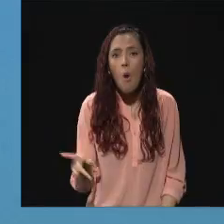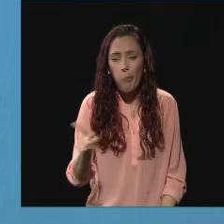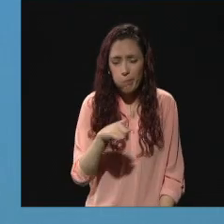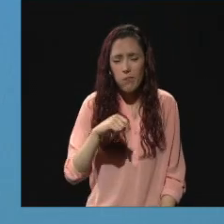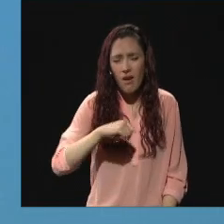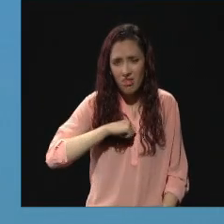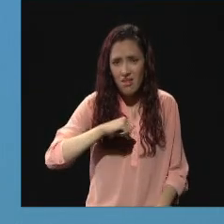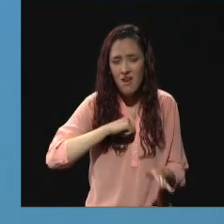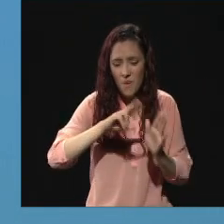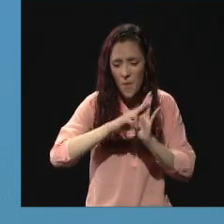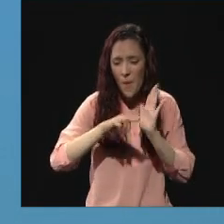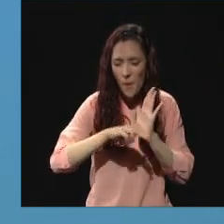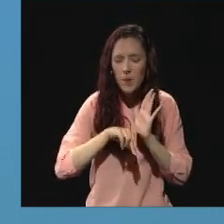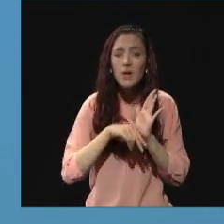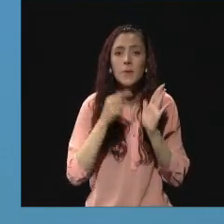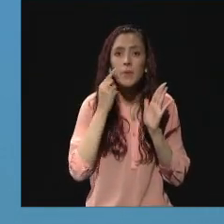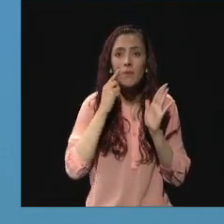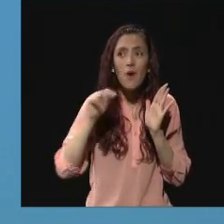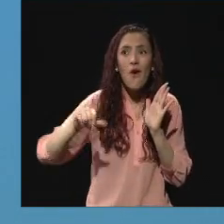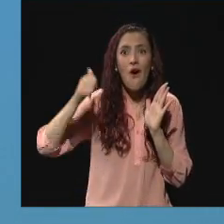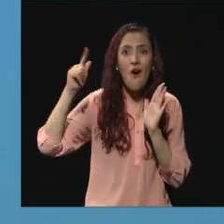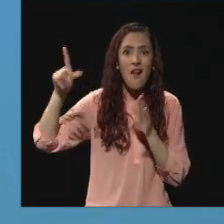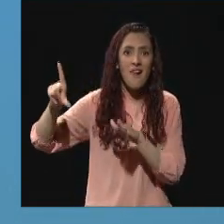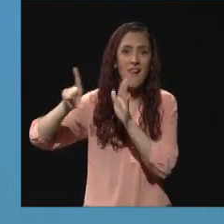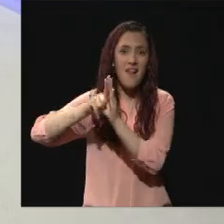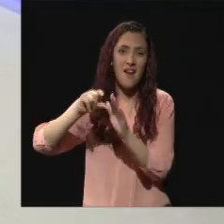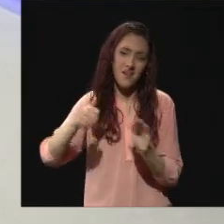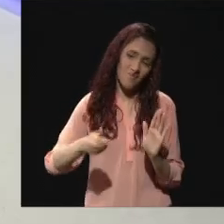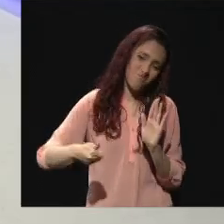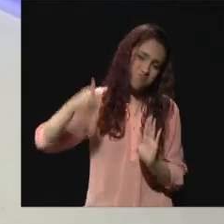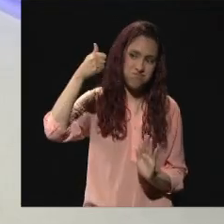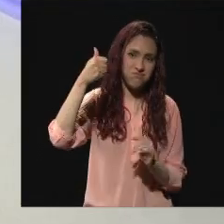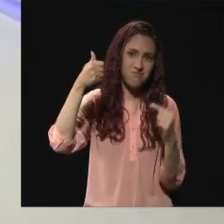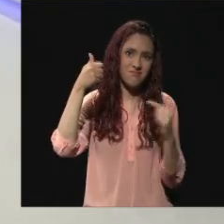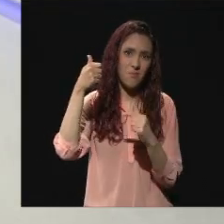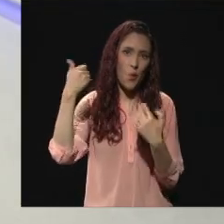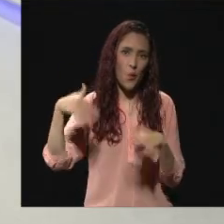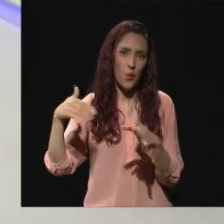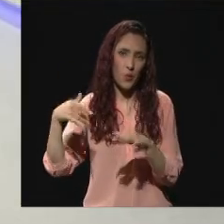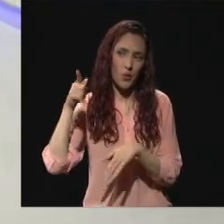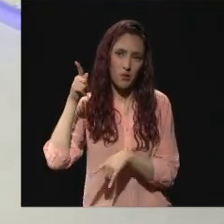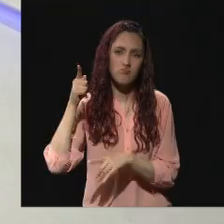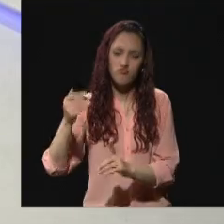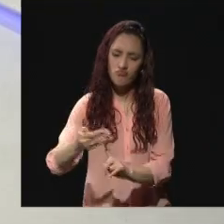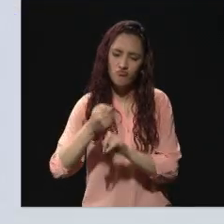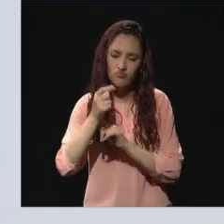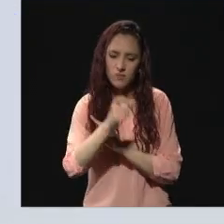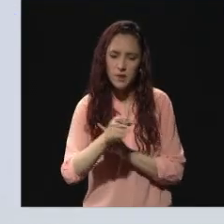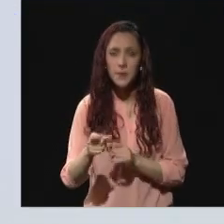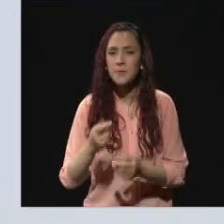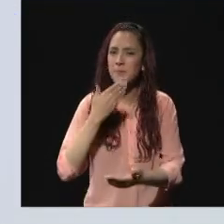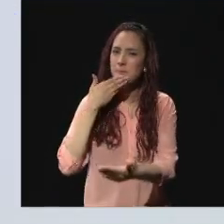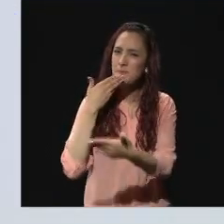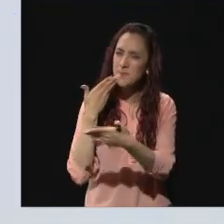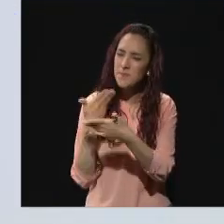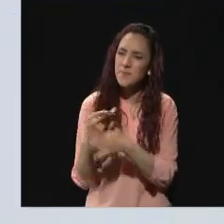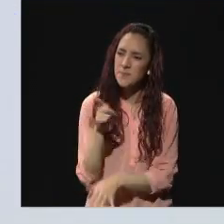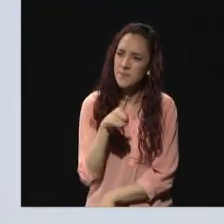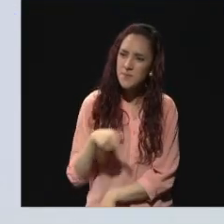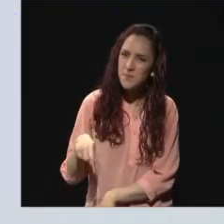telecomunicaciones pero hay leyes superiores que protegen a cualquier consumidor bueno muy bien queremos agradecer las respuestas de los